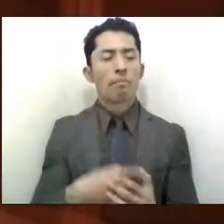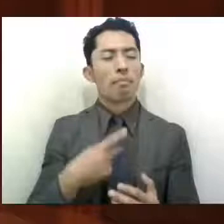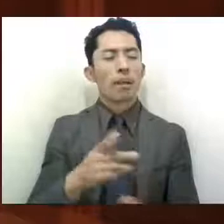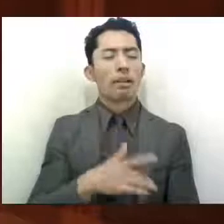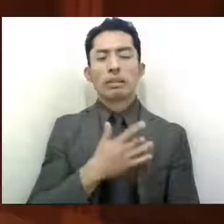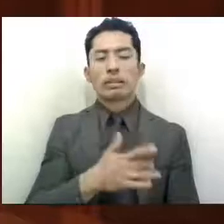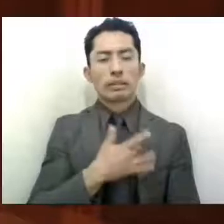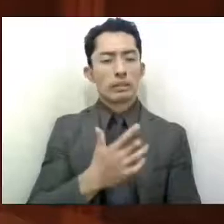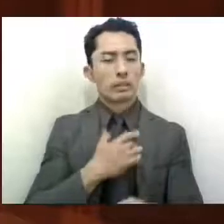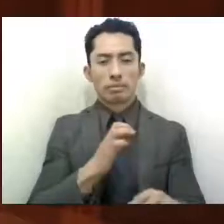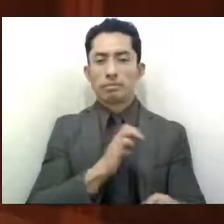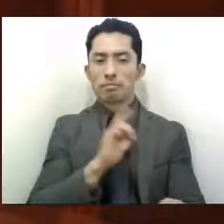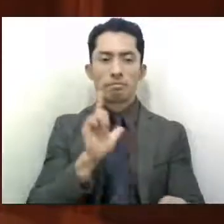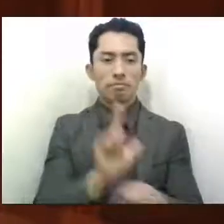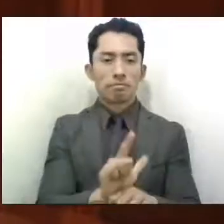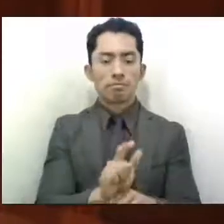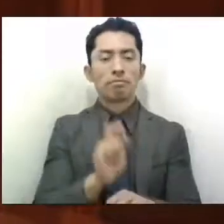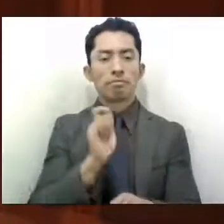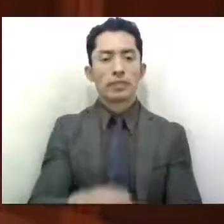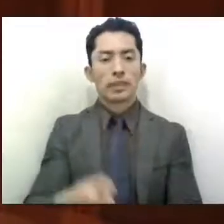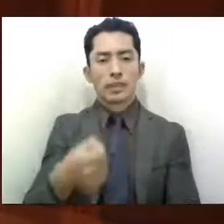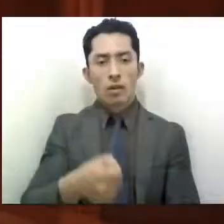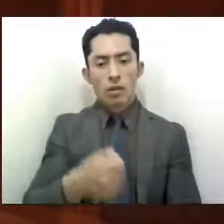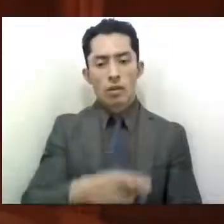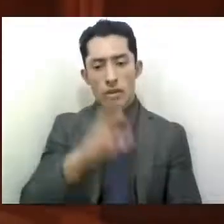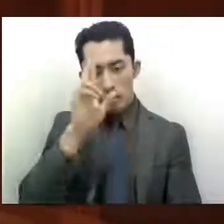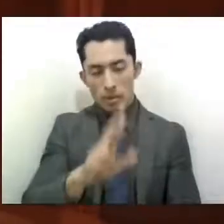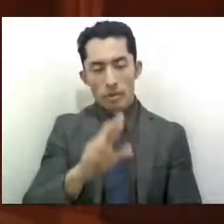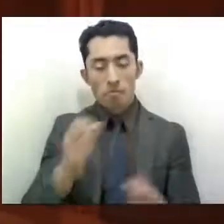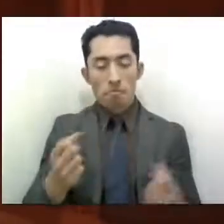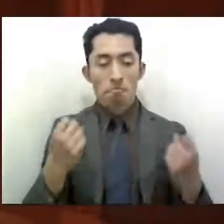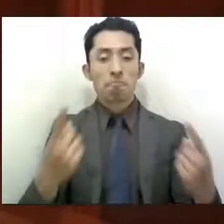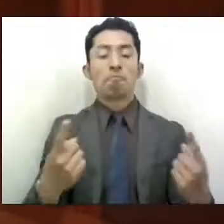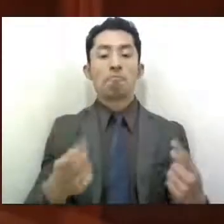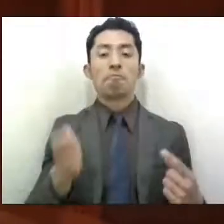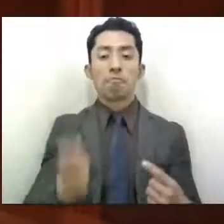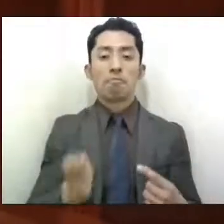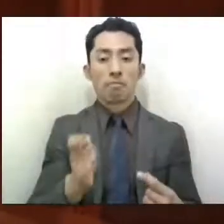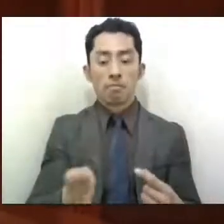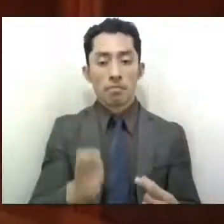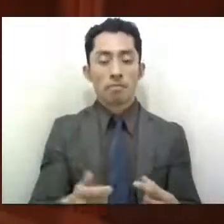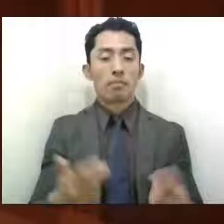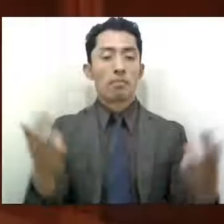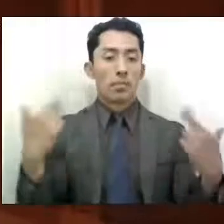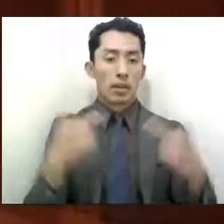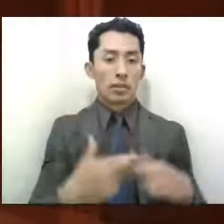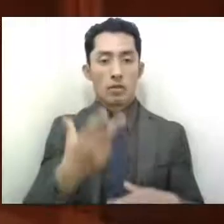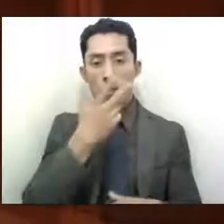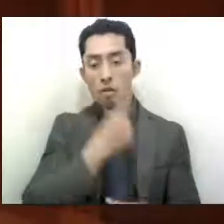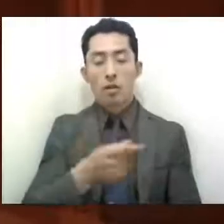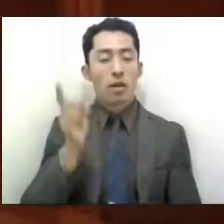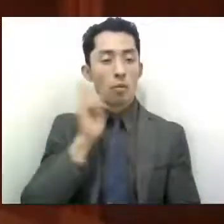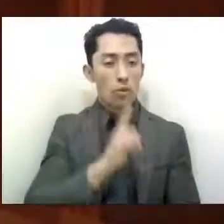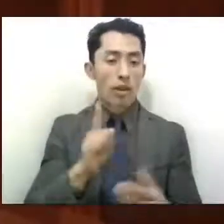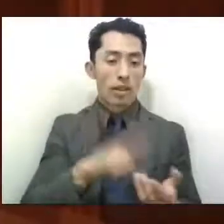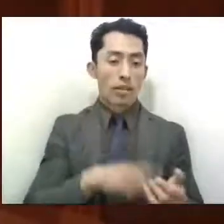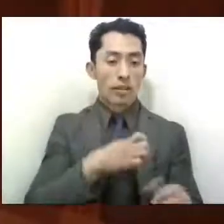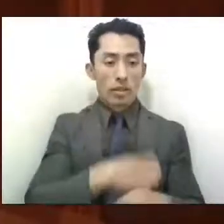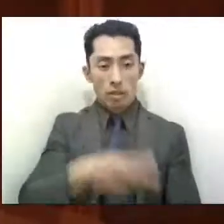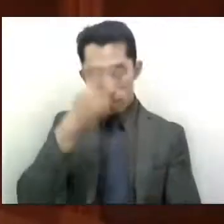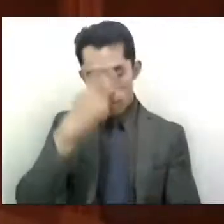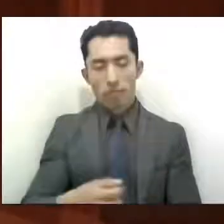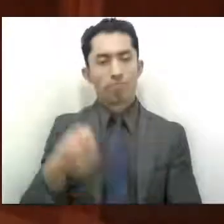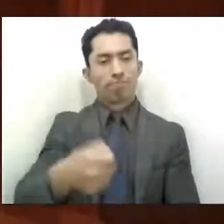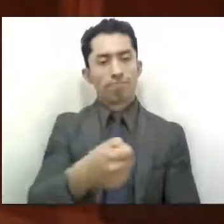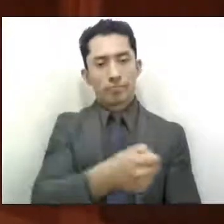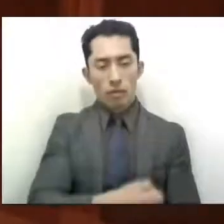especial, saludo con respeto y admiración a todas las maestras y maestros de nuestro estado, así como